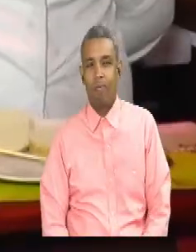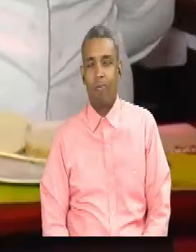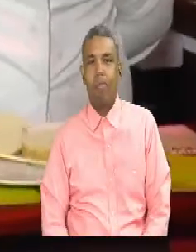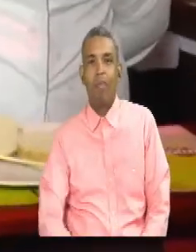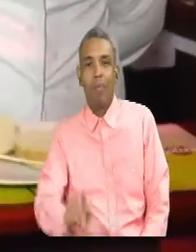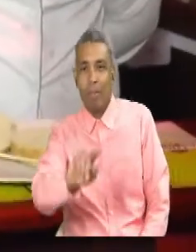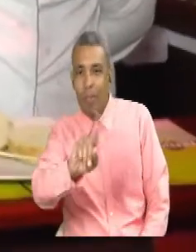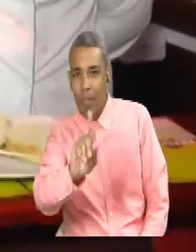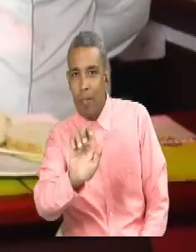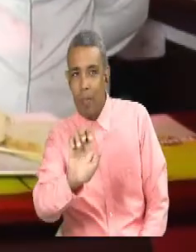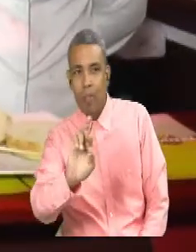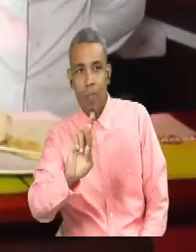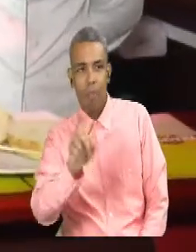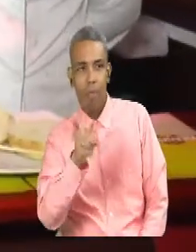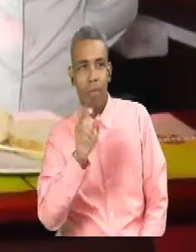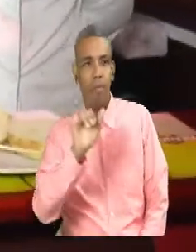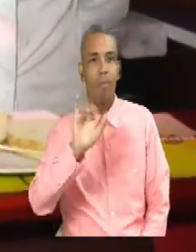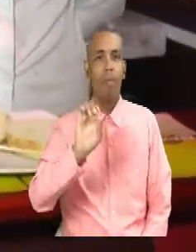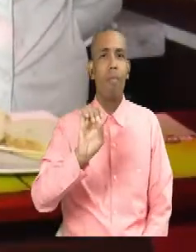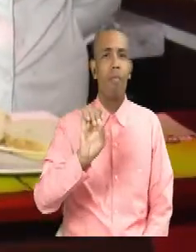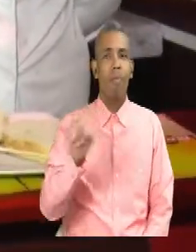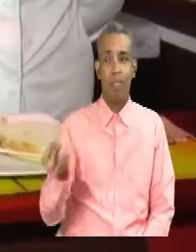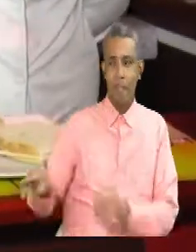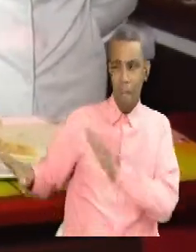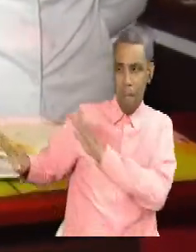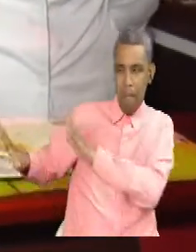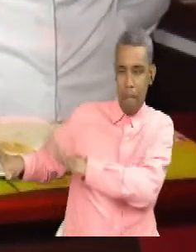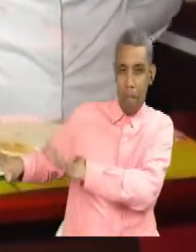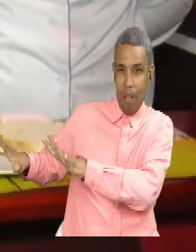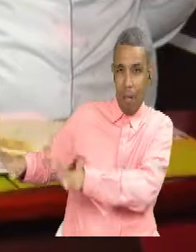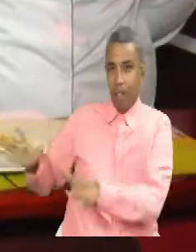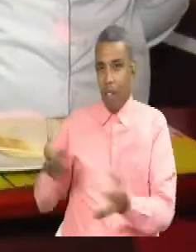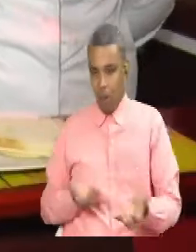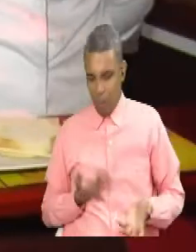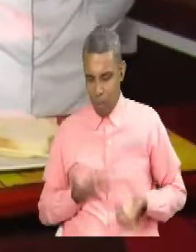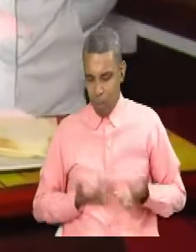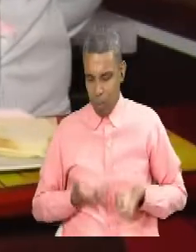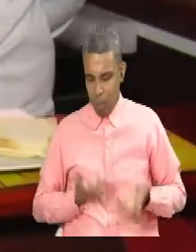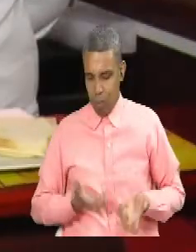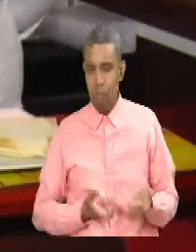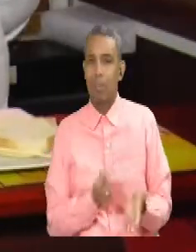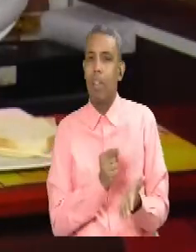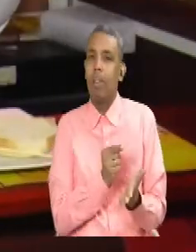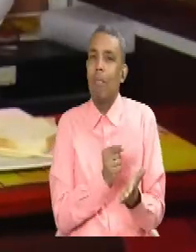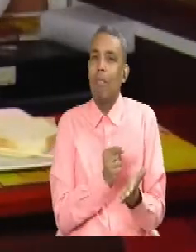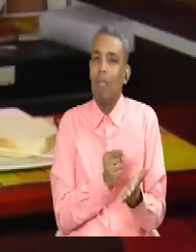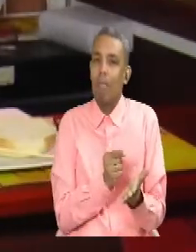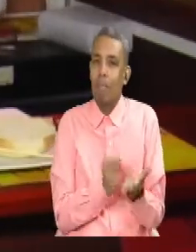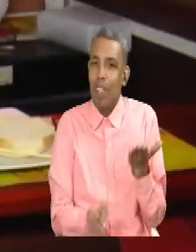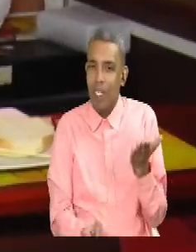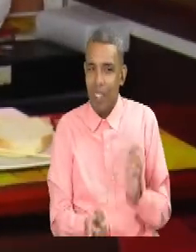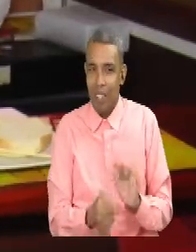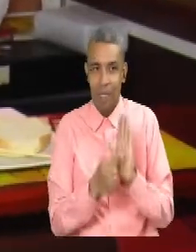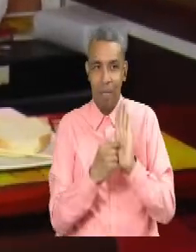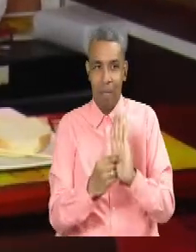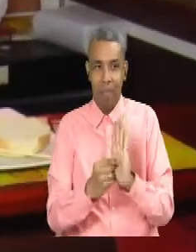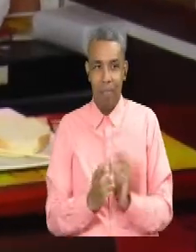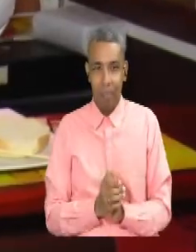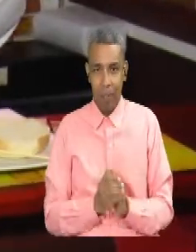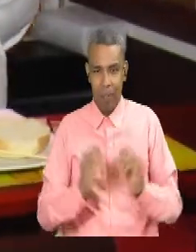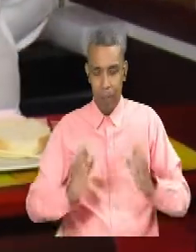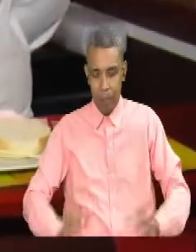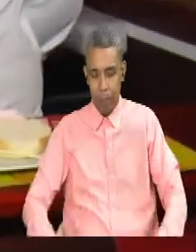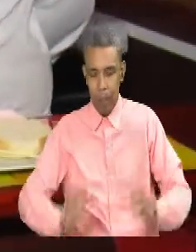Sergio y Sebastián, que se van a quedar aquí acompañándonos para mirar cómo vamos a preparar esa deliciosa